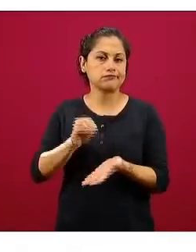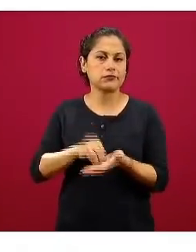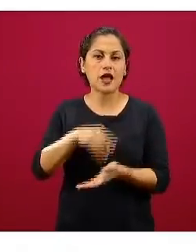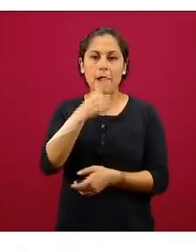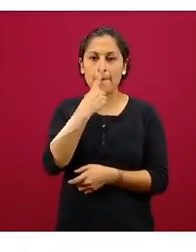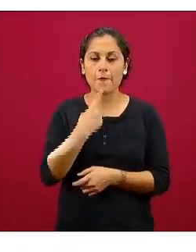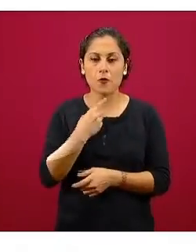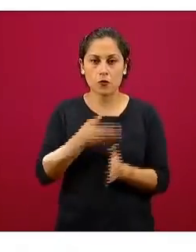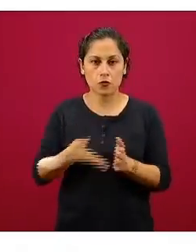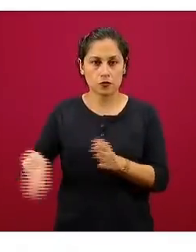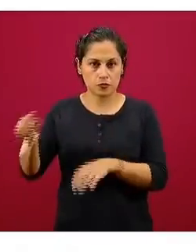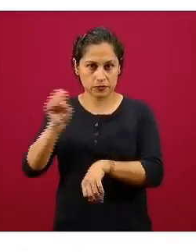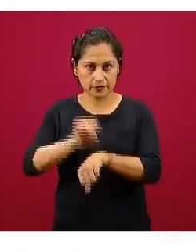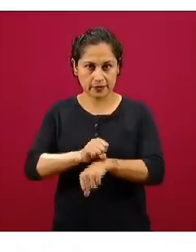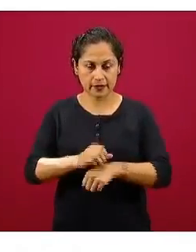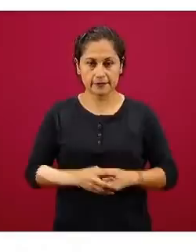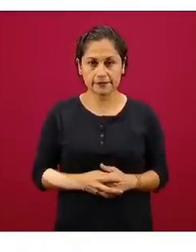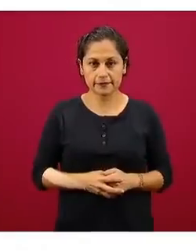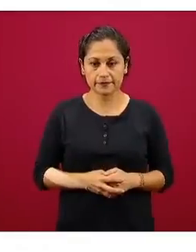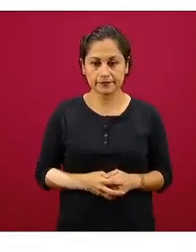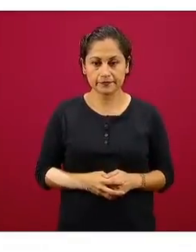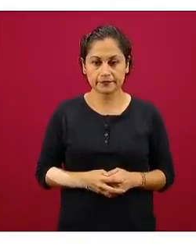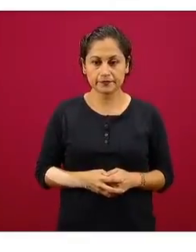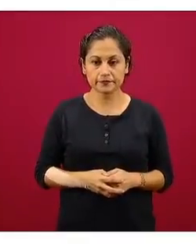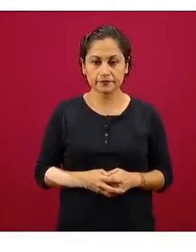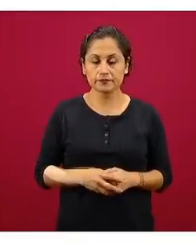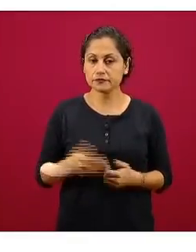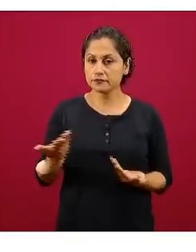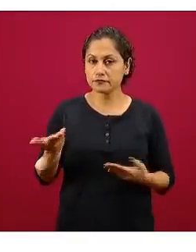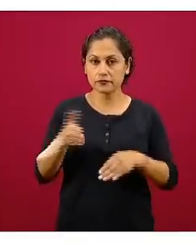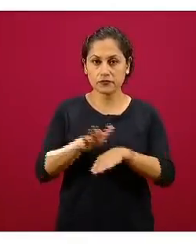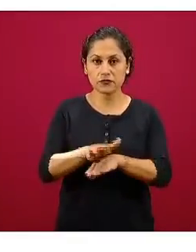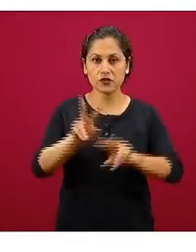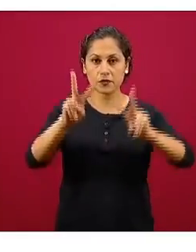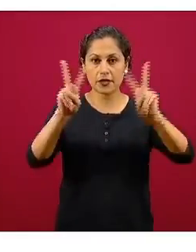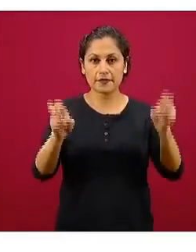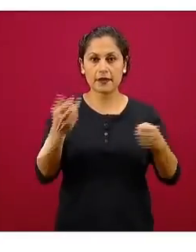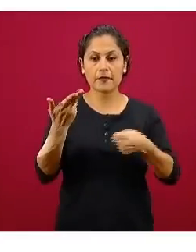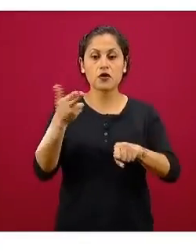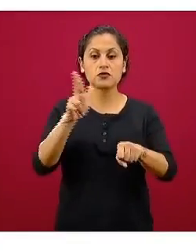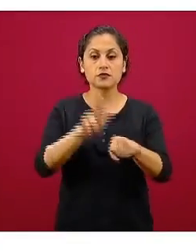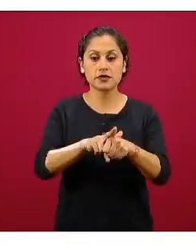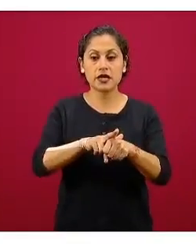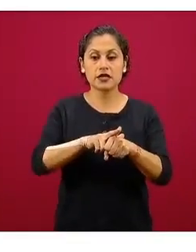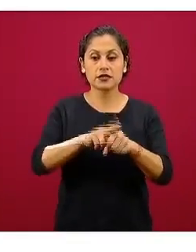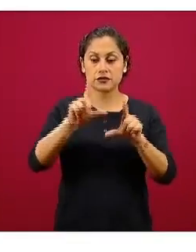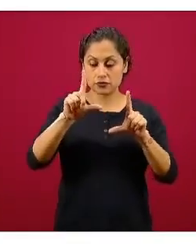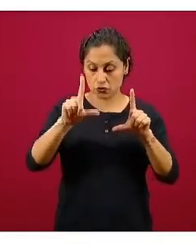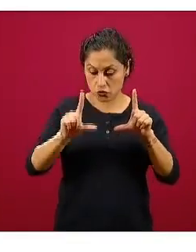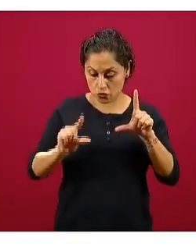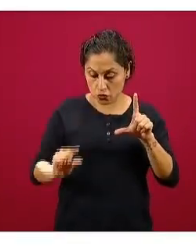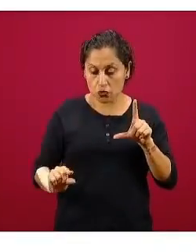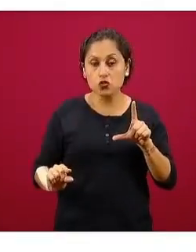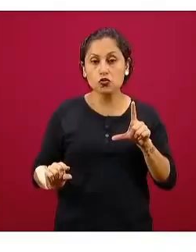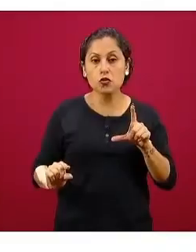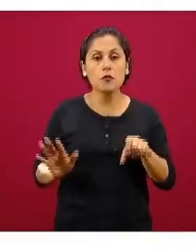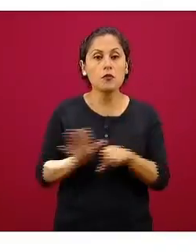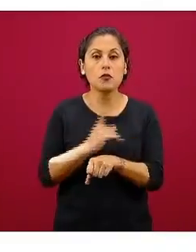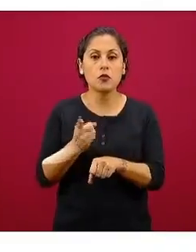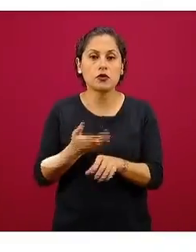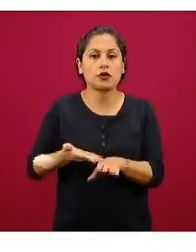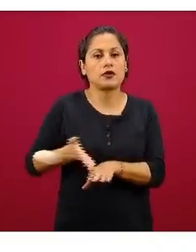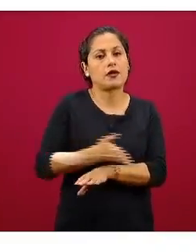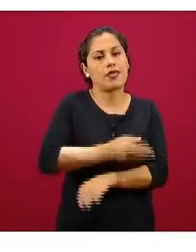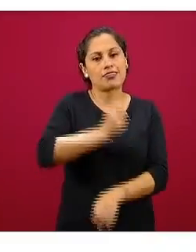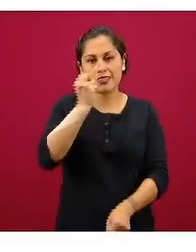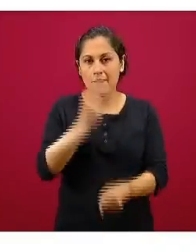hemos comentado. La siguiente. En las hospitalizaciones, muy por debajo. Esto en parte es debido a esta anticipación